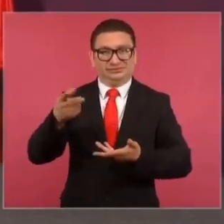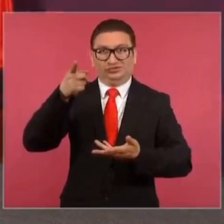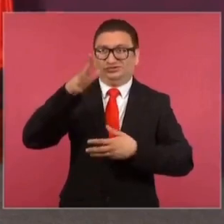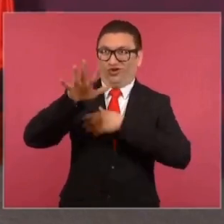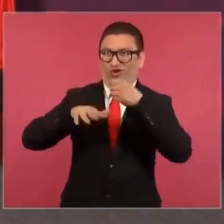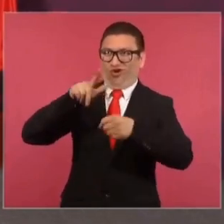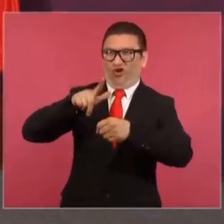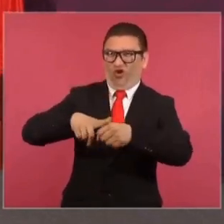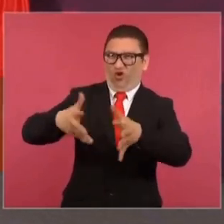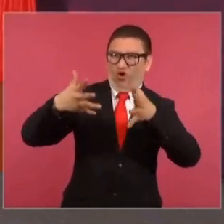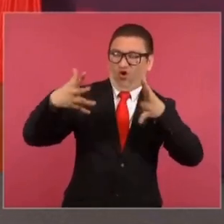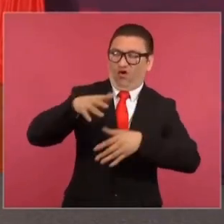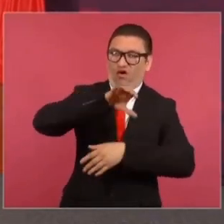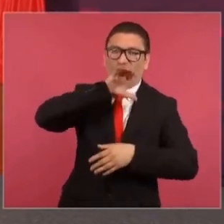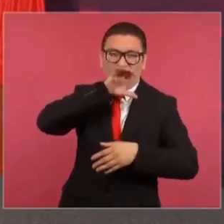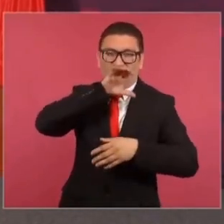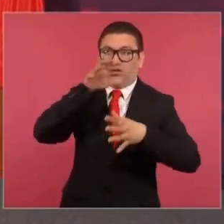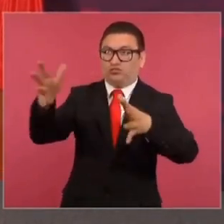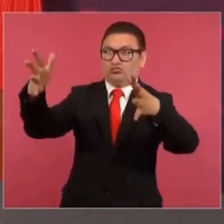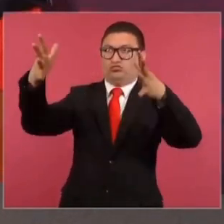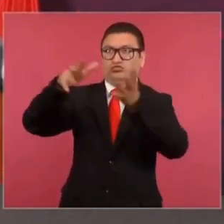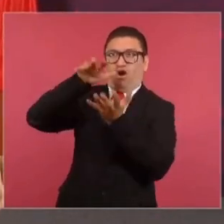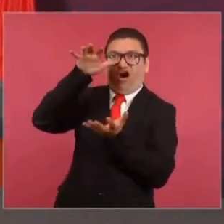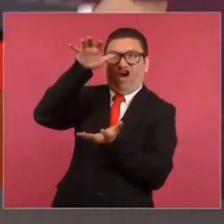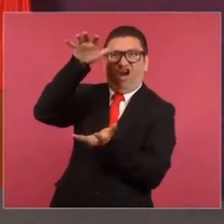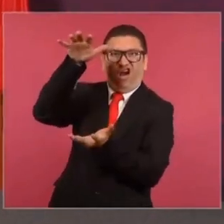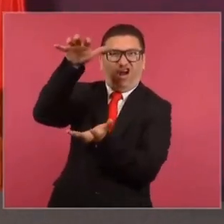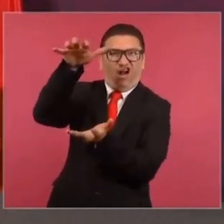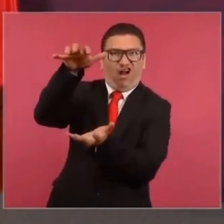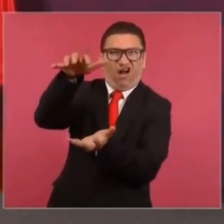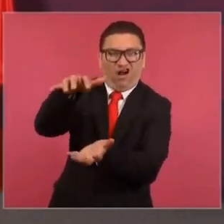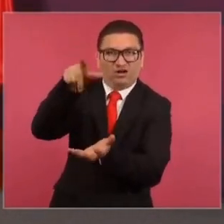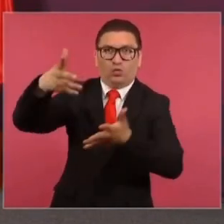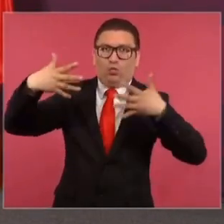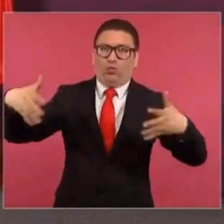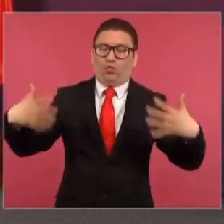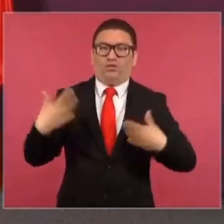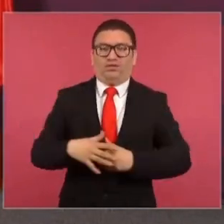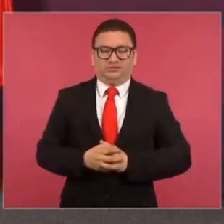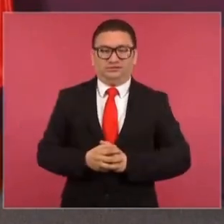ese animal impresionante, ¿no?, que viene con la boca abierta. Es enorme.